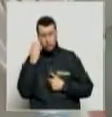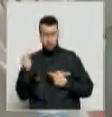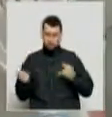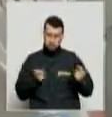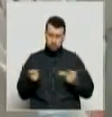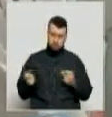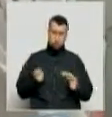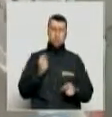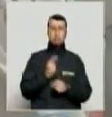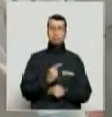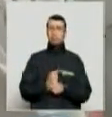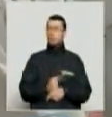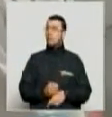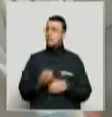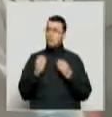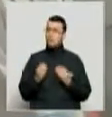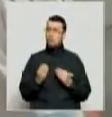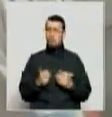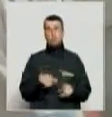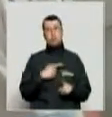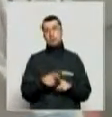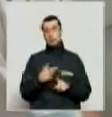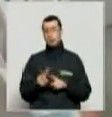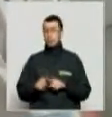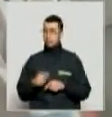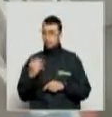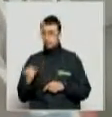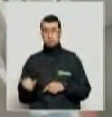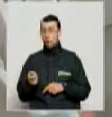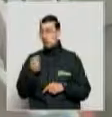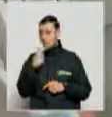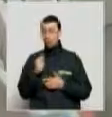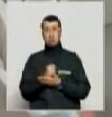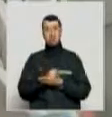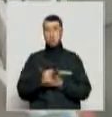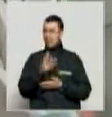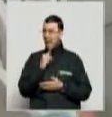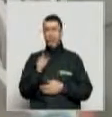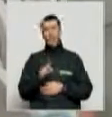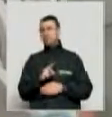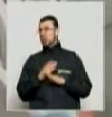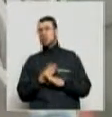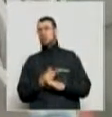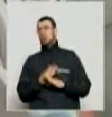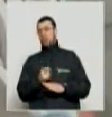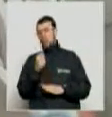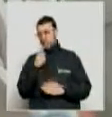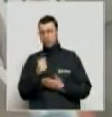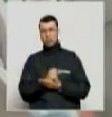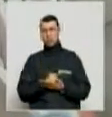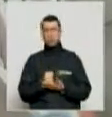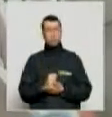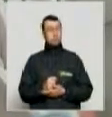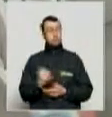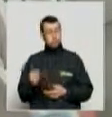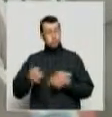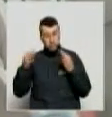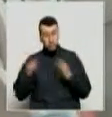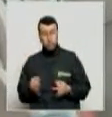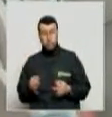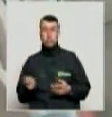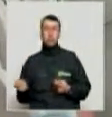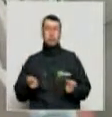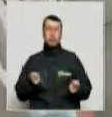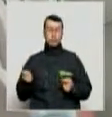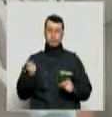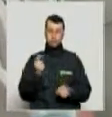adecuado, muchos pacientes hipertensos que no se toman el tratamiento porque no quieren tomar fármacos, pero tampoco hacen ningún tratamiento